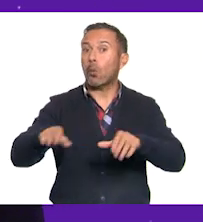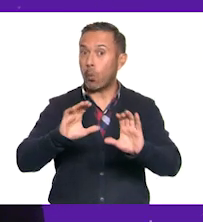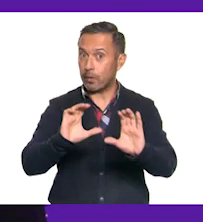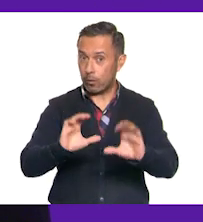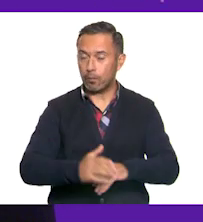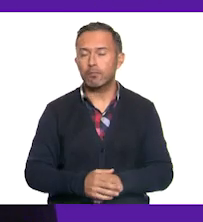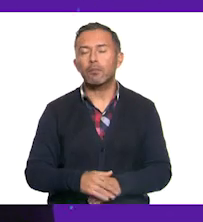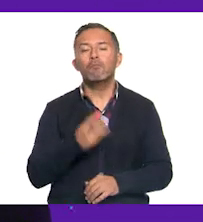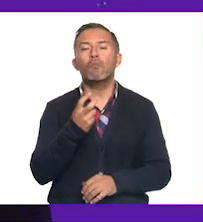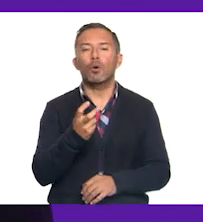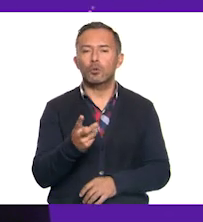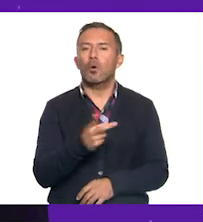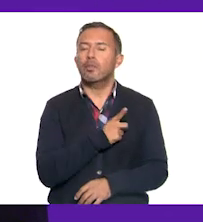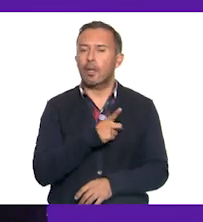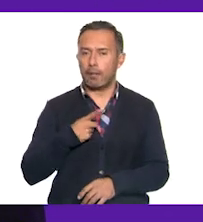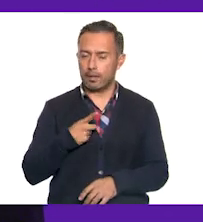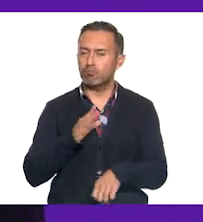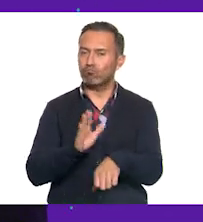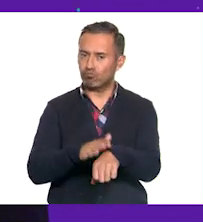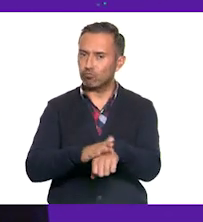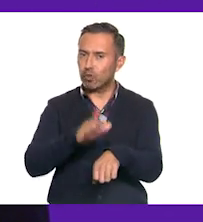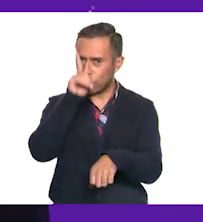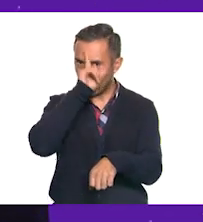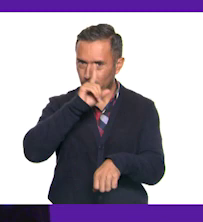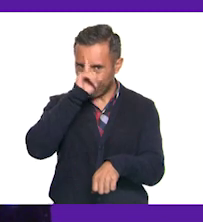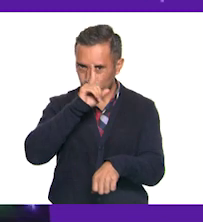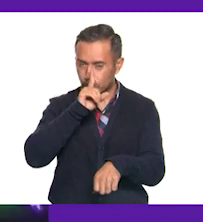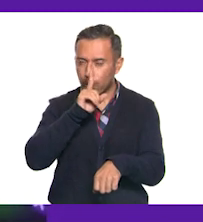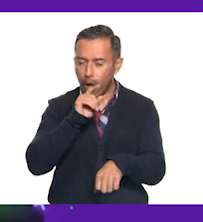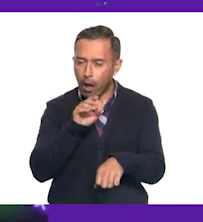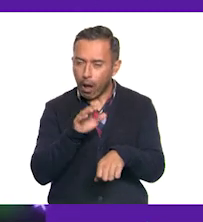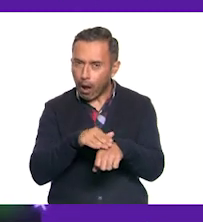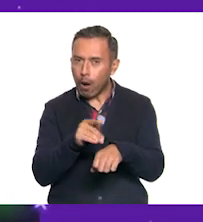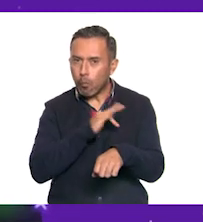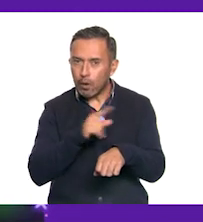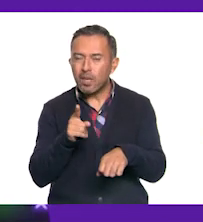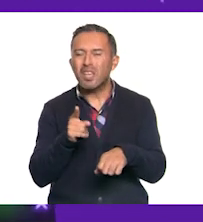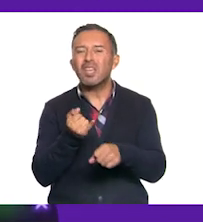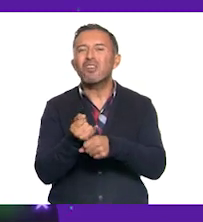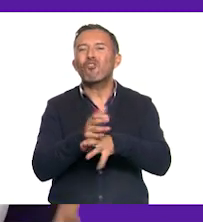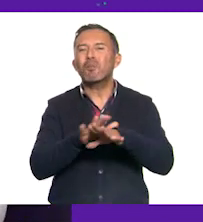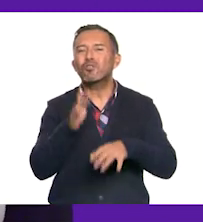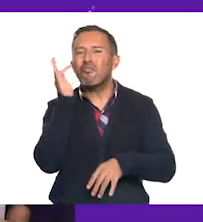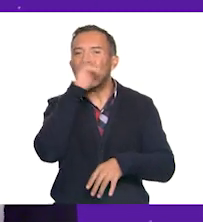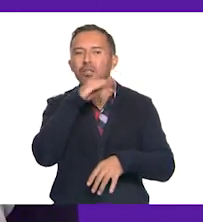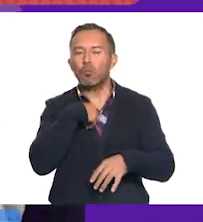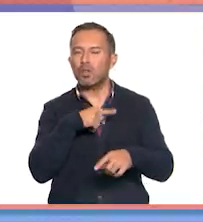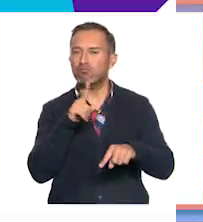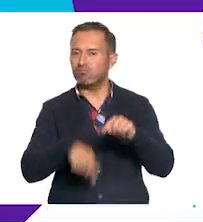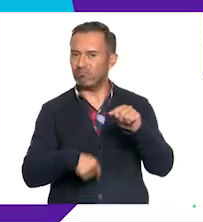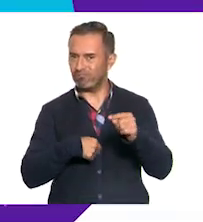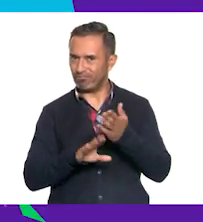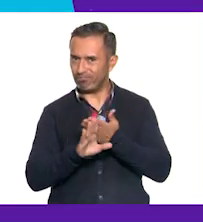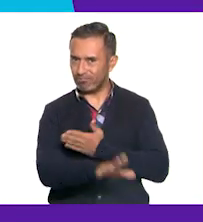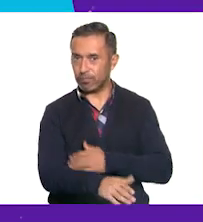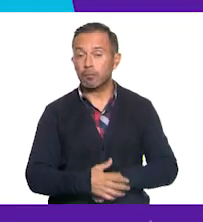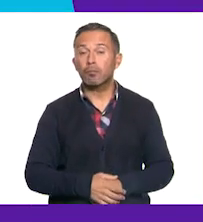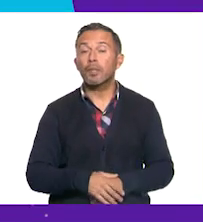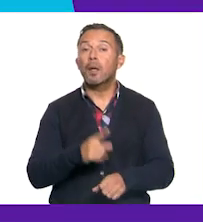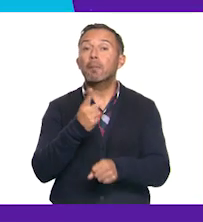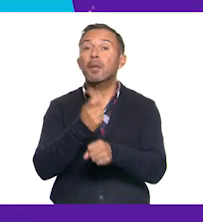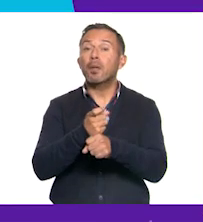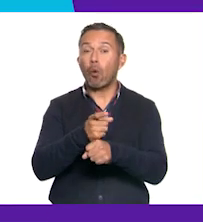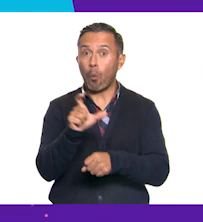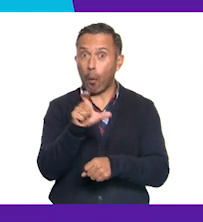invitamos a tomar en cuenta las siguientes recomendaciones que nos ayudarán a combatir la desinformación. Primero que nada, cuando navegues por la